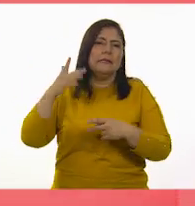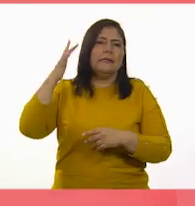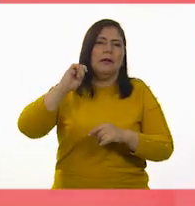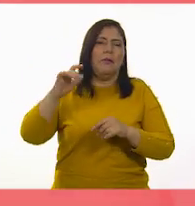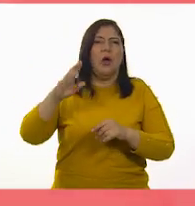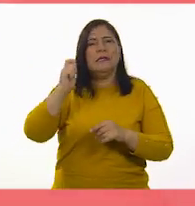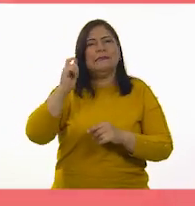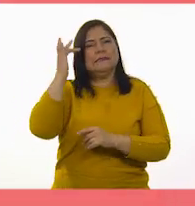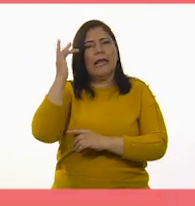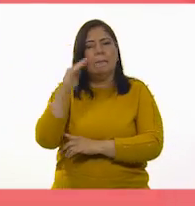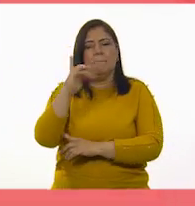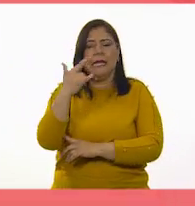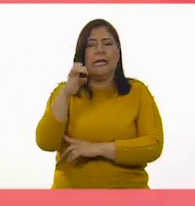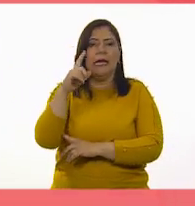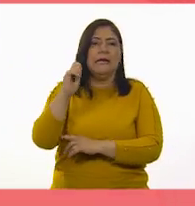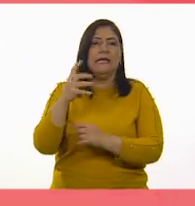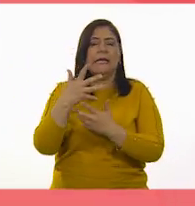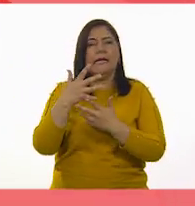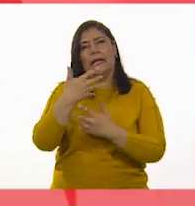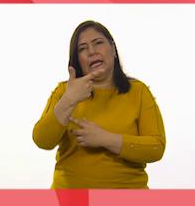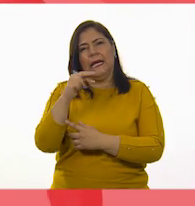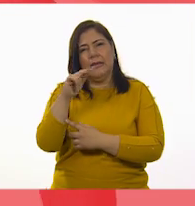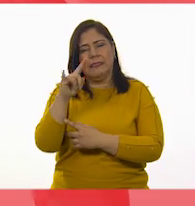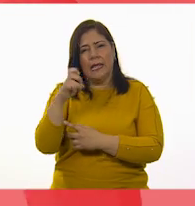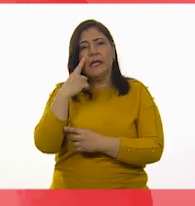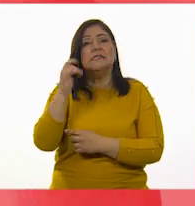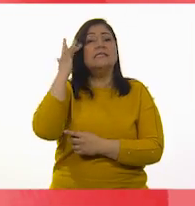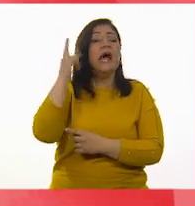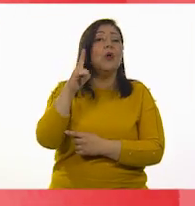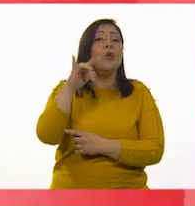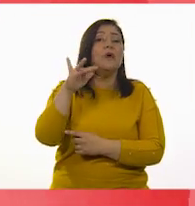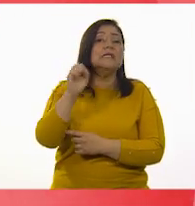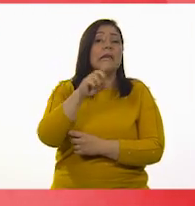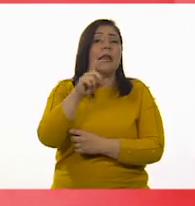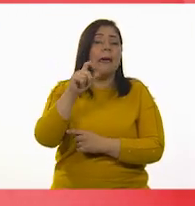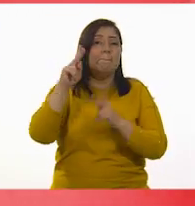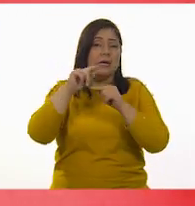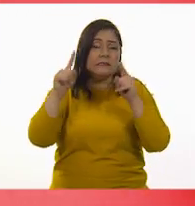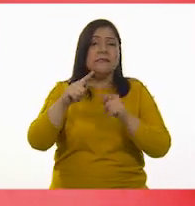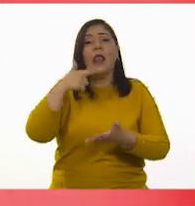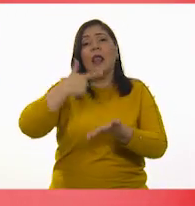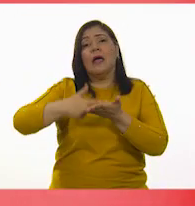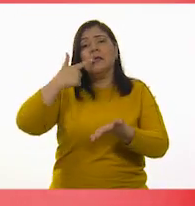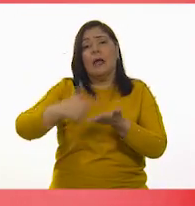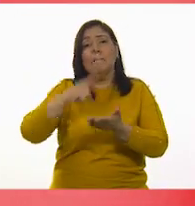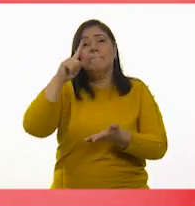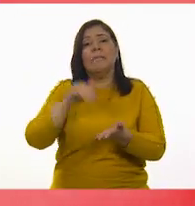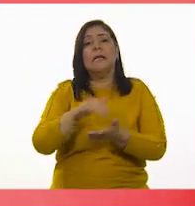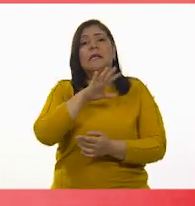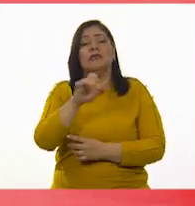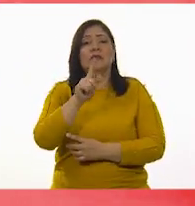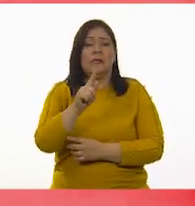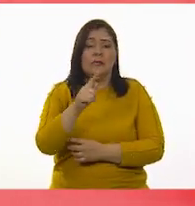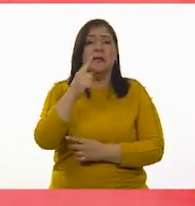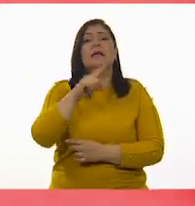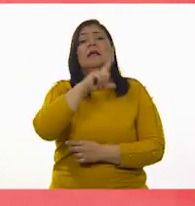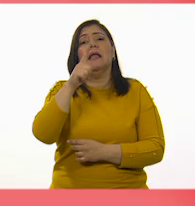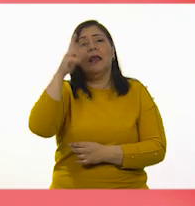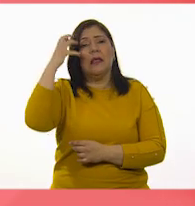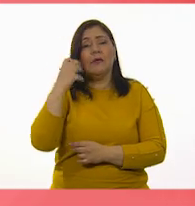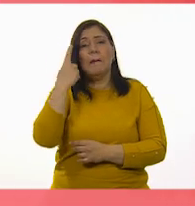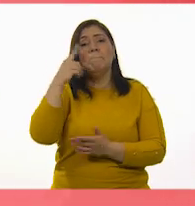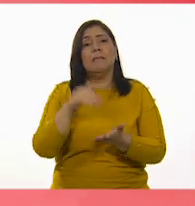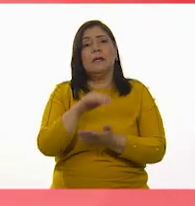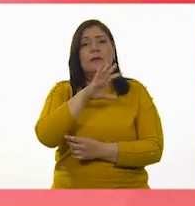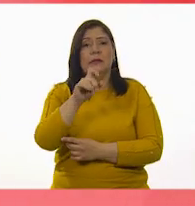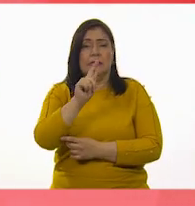en 1542, San Luis de la Paz en 1552, Celaya 1570 y León en 1576.